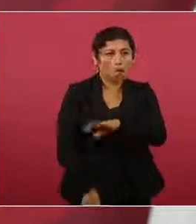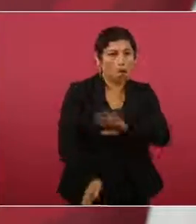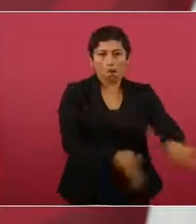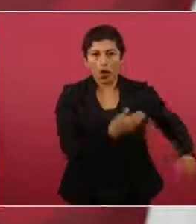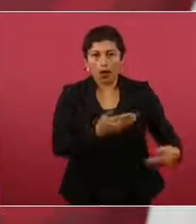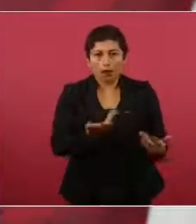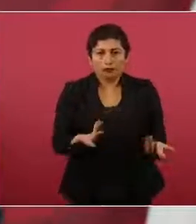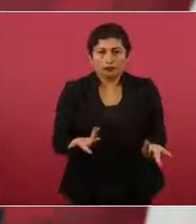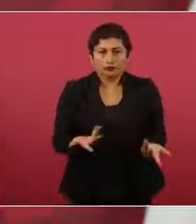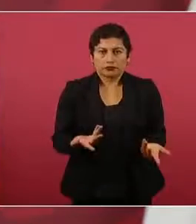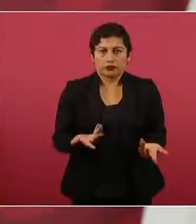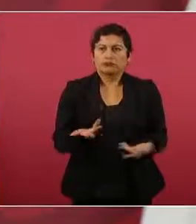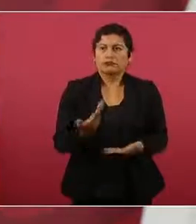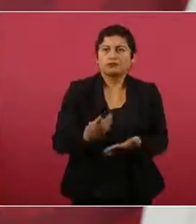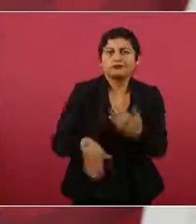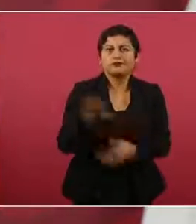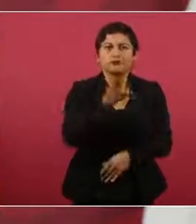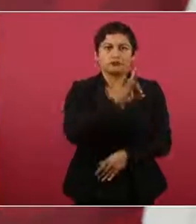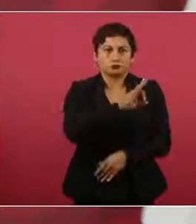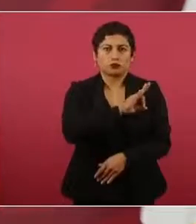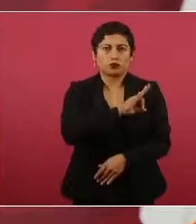podemos